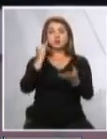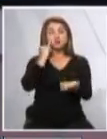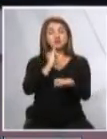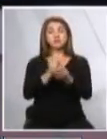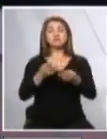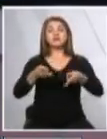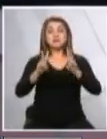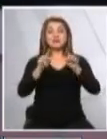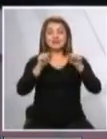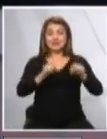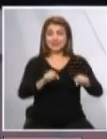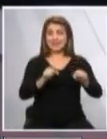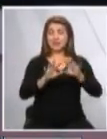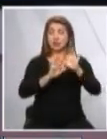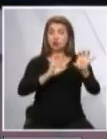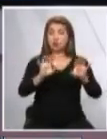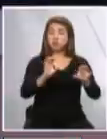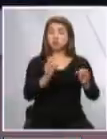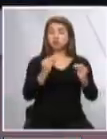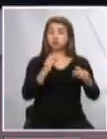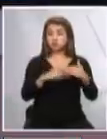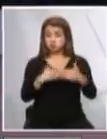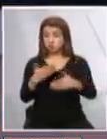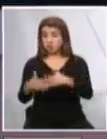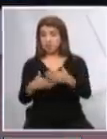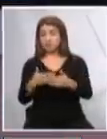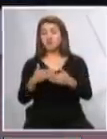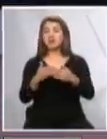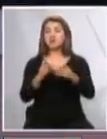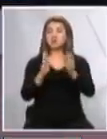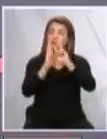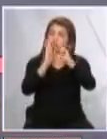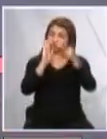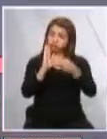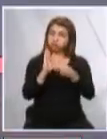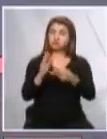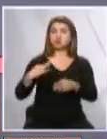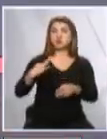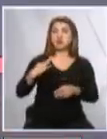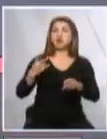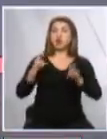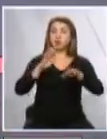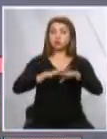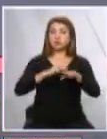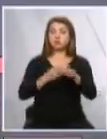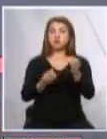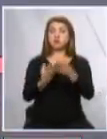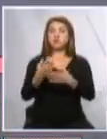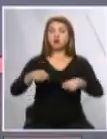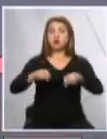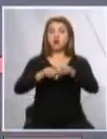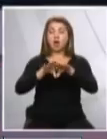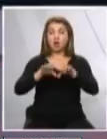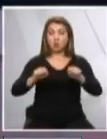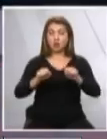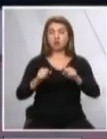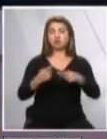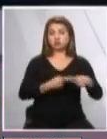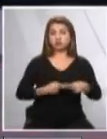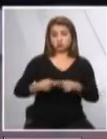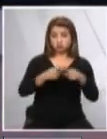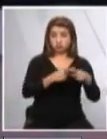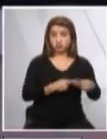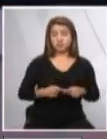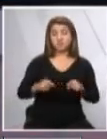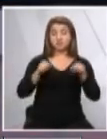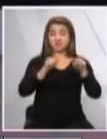efectivamente permite que estos tipos de cosas sucedan, reformarlo y que la ciudadanía autorice un nuevo pacto social, digamos. Y